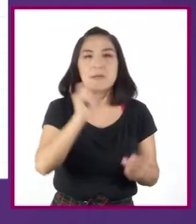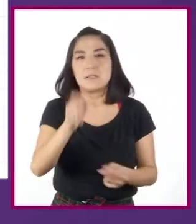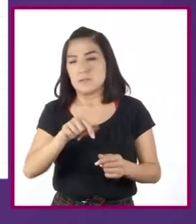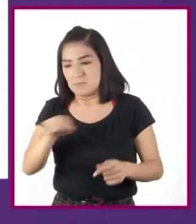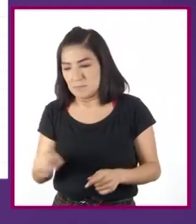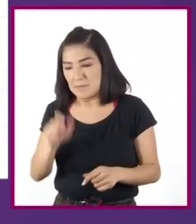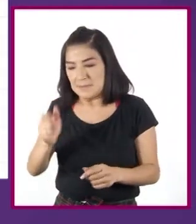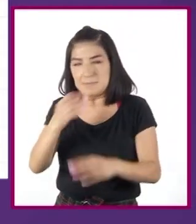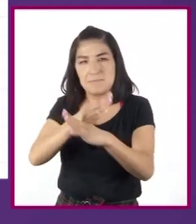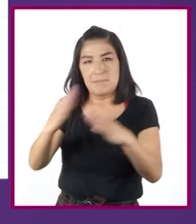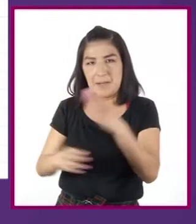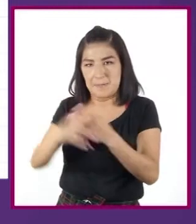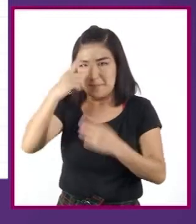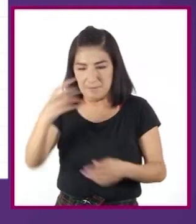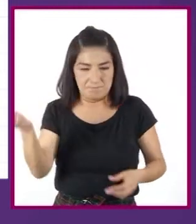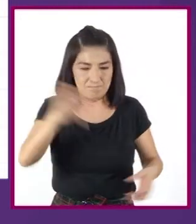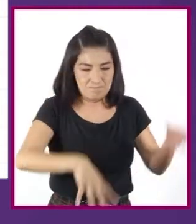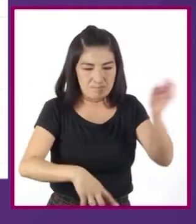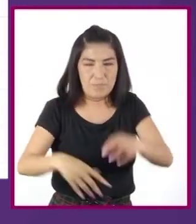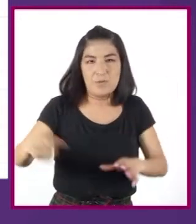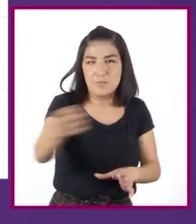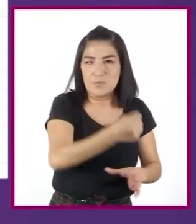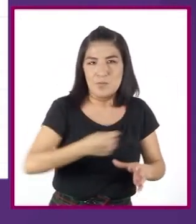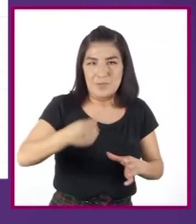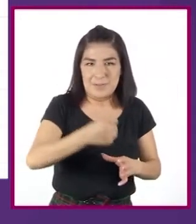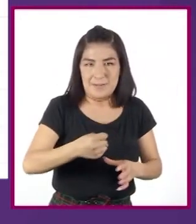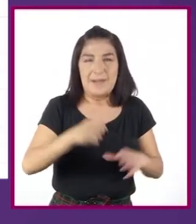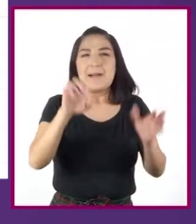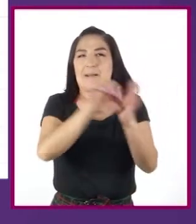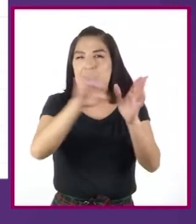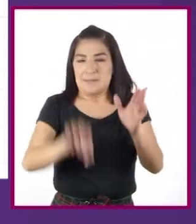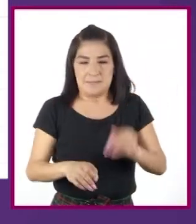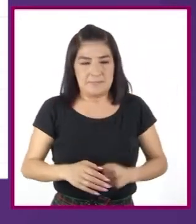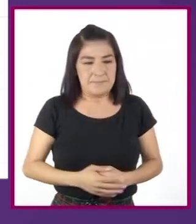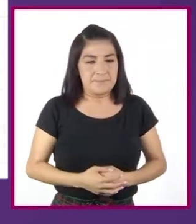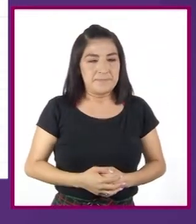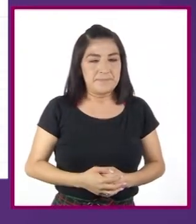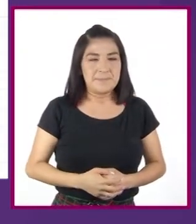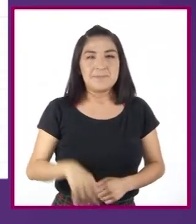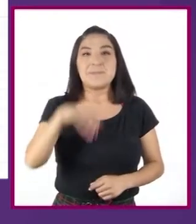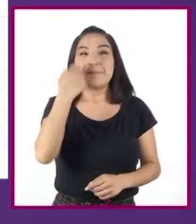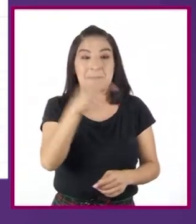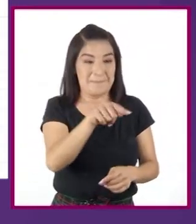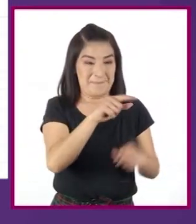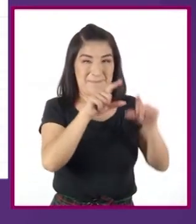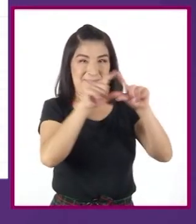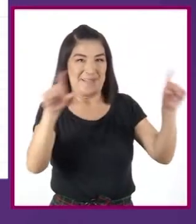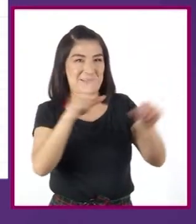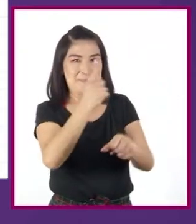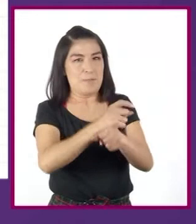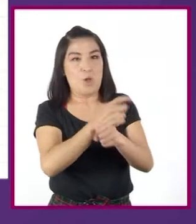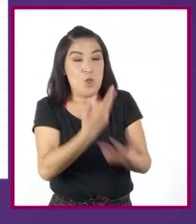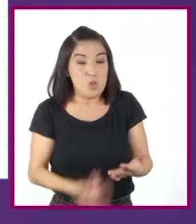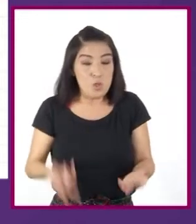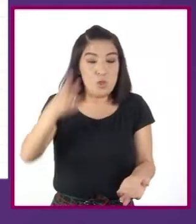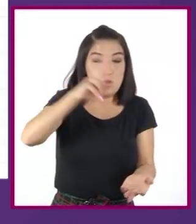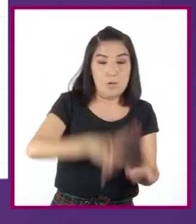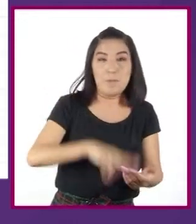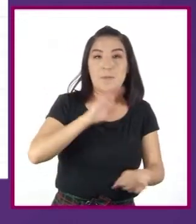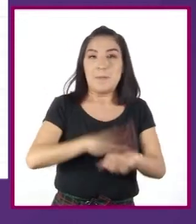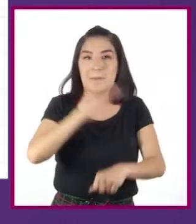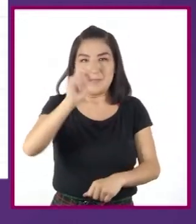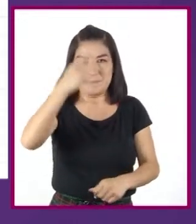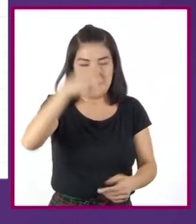los elementos de la mezcla. Por ejemplo, si se quiere preparar el doble de litros de concreto para losas